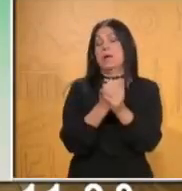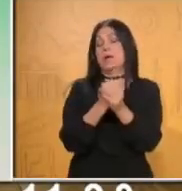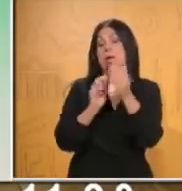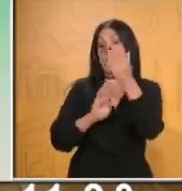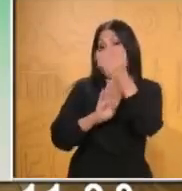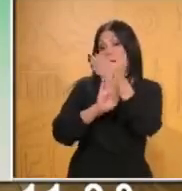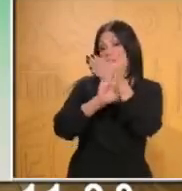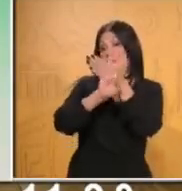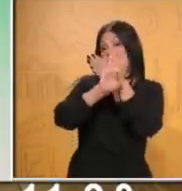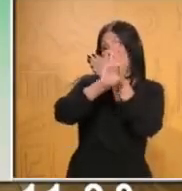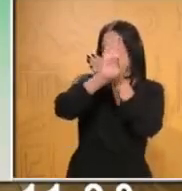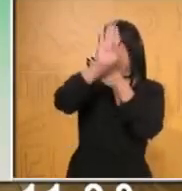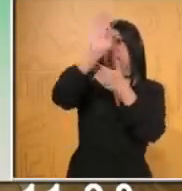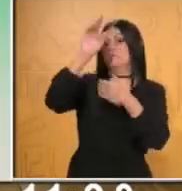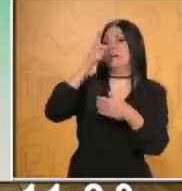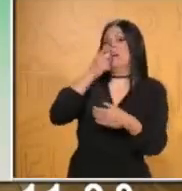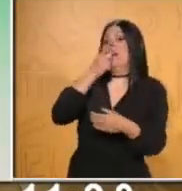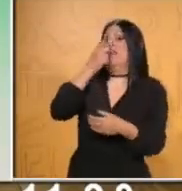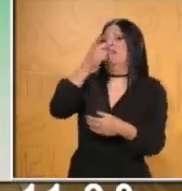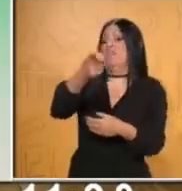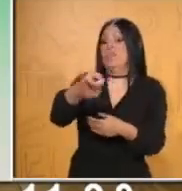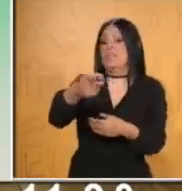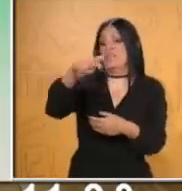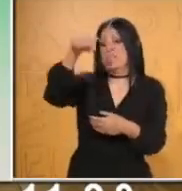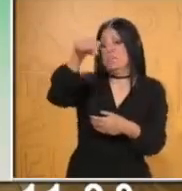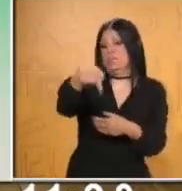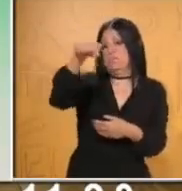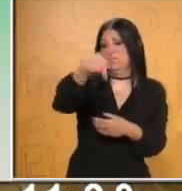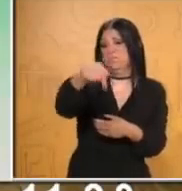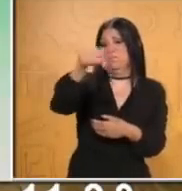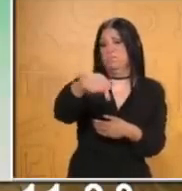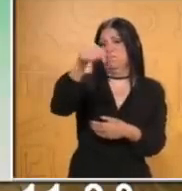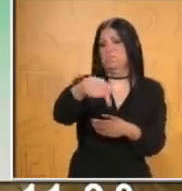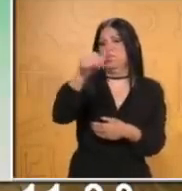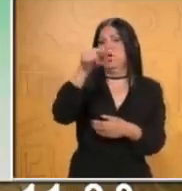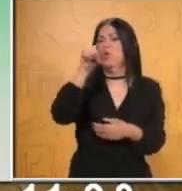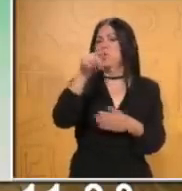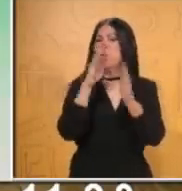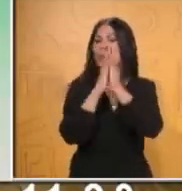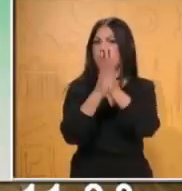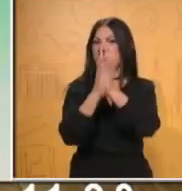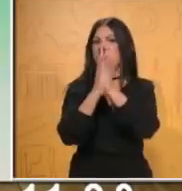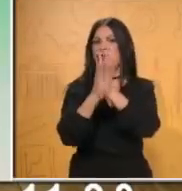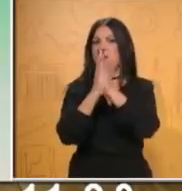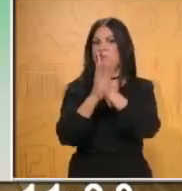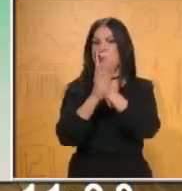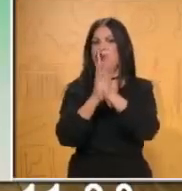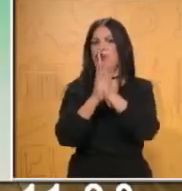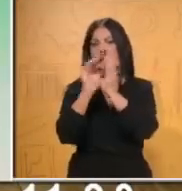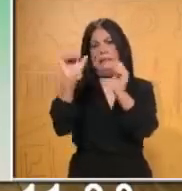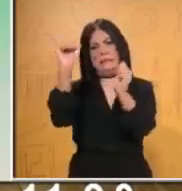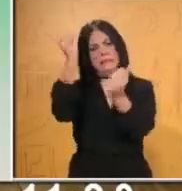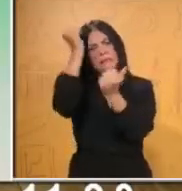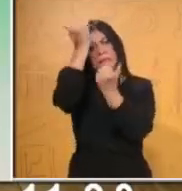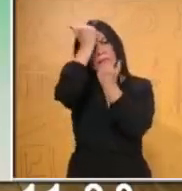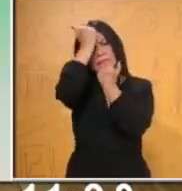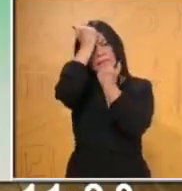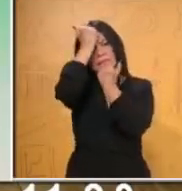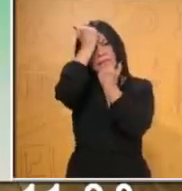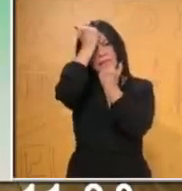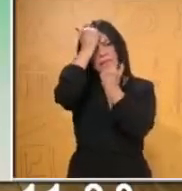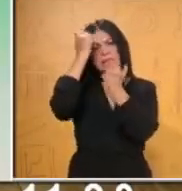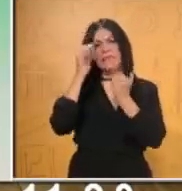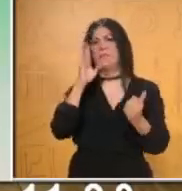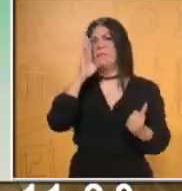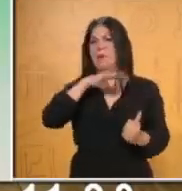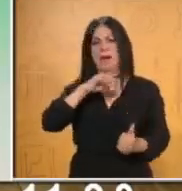Scrooge que va a sufrir un destino aún peor si no se arrepiente de su forma de ser, y le predice que